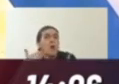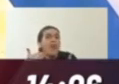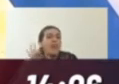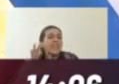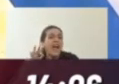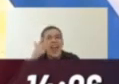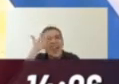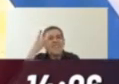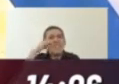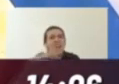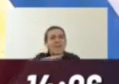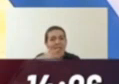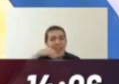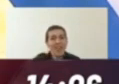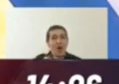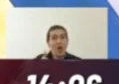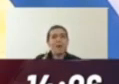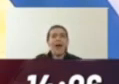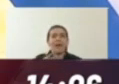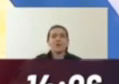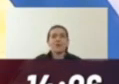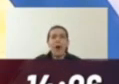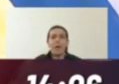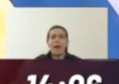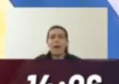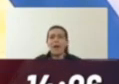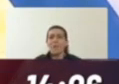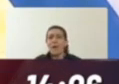joven, es impiadosa con los adultos mayores.